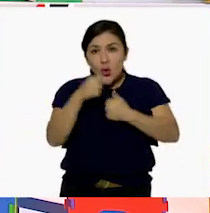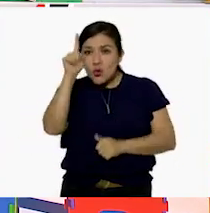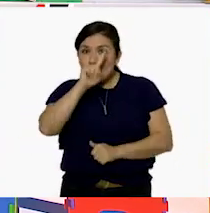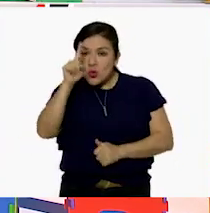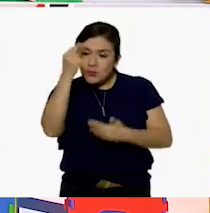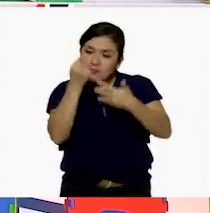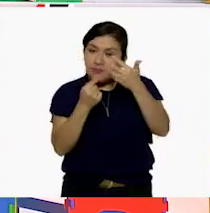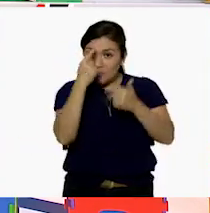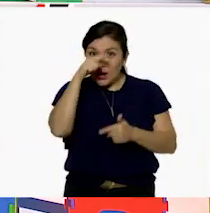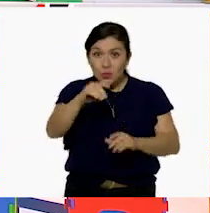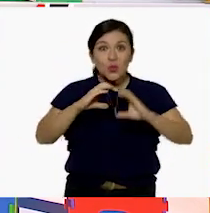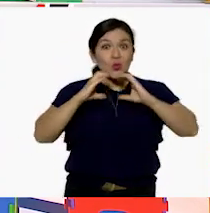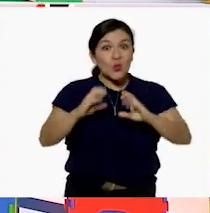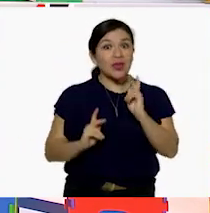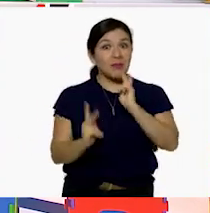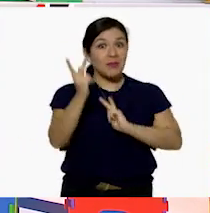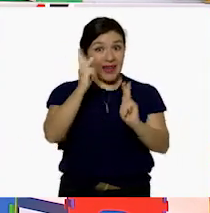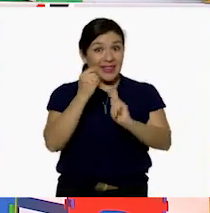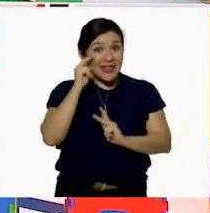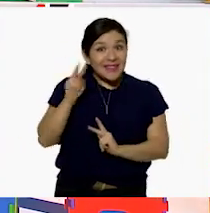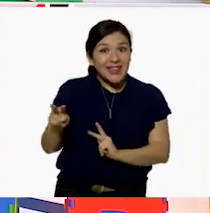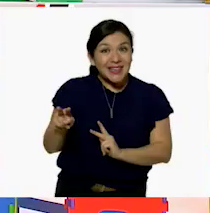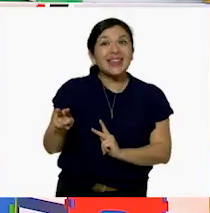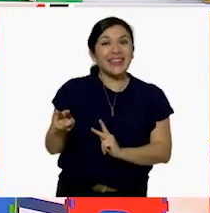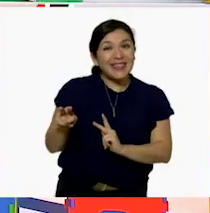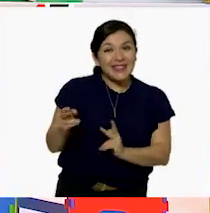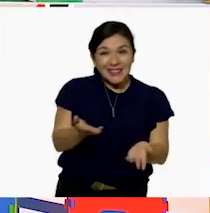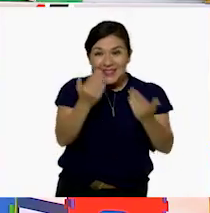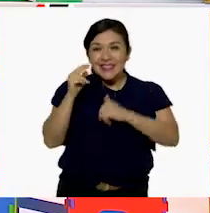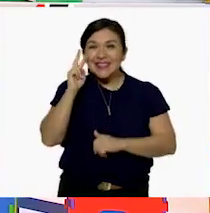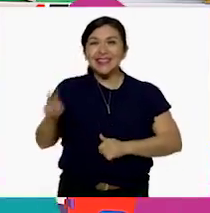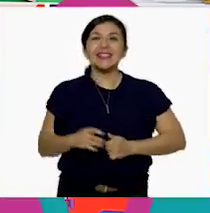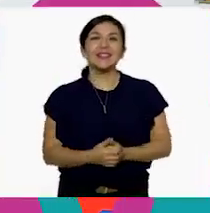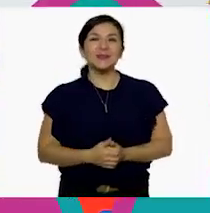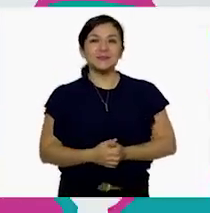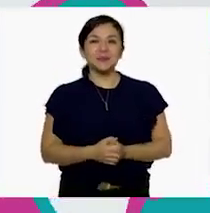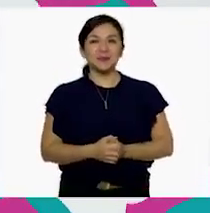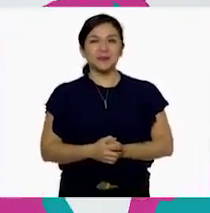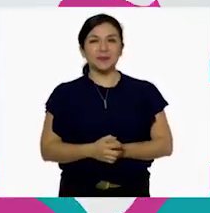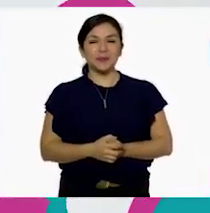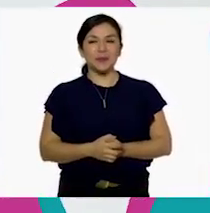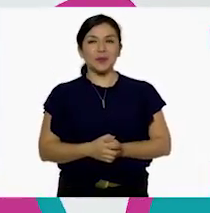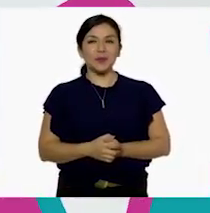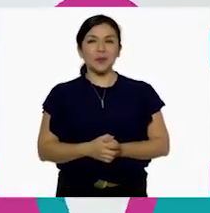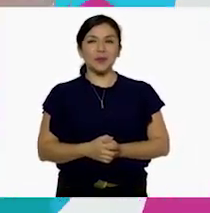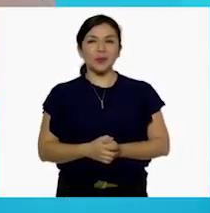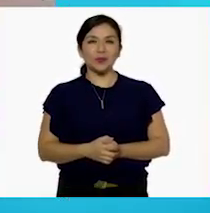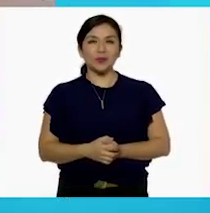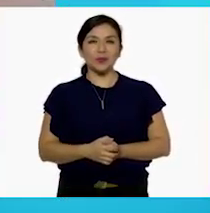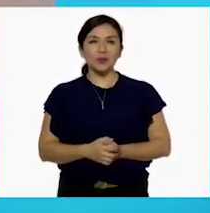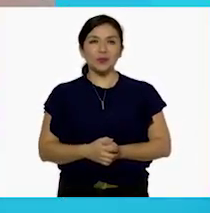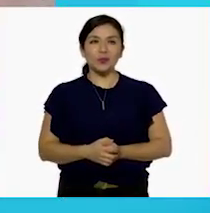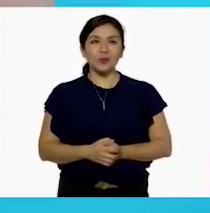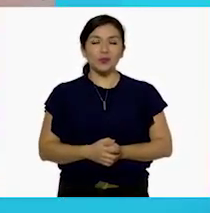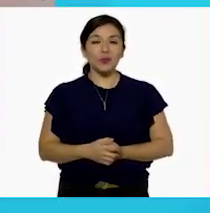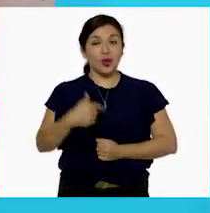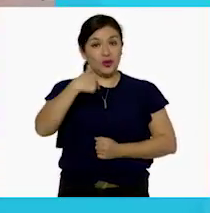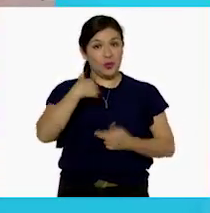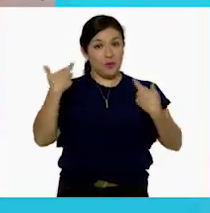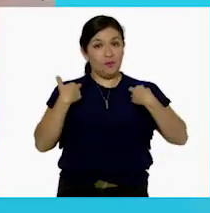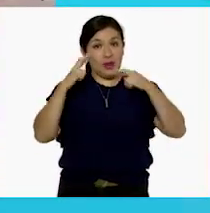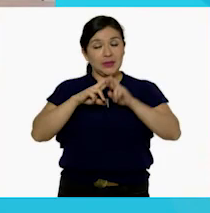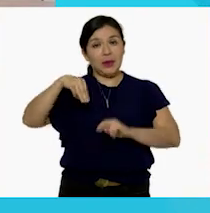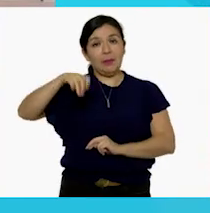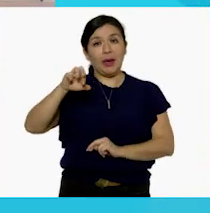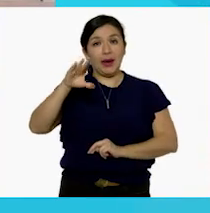varios datos para que podamos cuidar las plantas? ¿Te gustaría? A ver, vamos a vamos verlo. Vamos a verlo, pongan atención. Los saluda con gusto la maestra